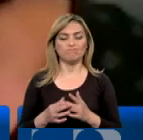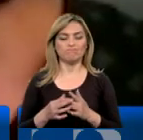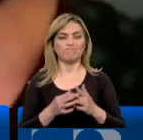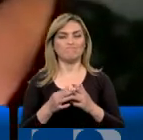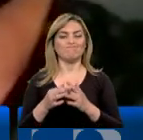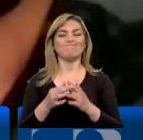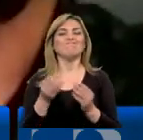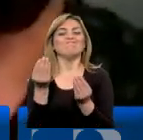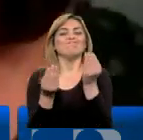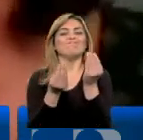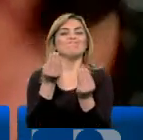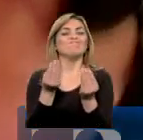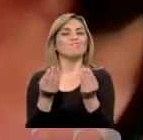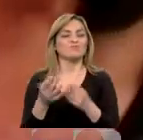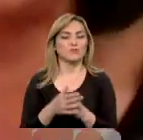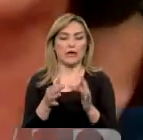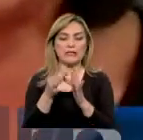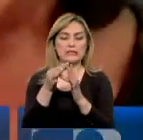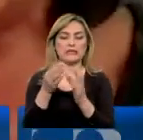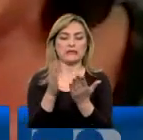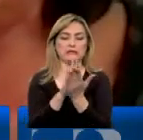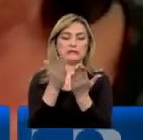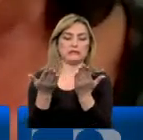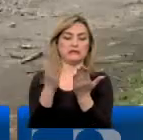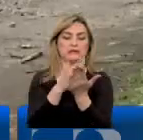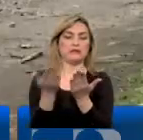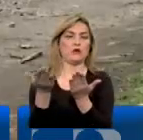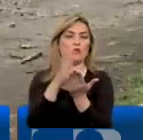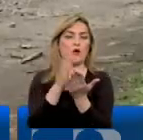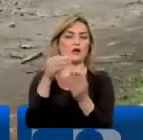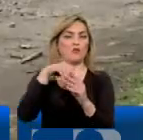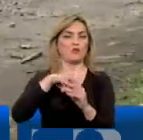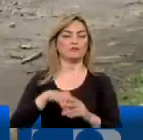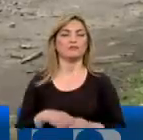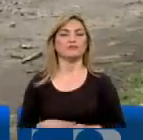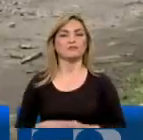qué actividades y todo, y que ellos van guardando en portafolio.